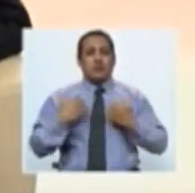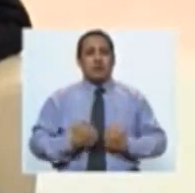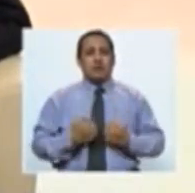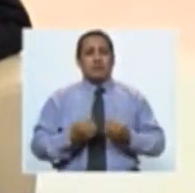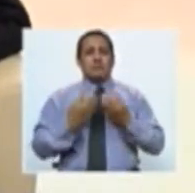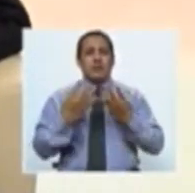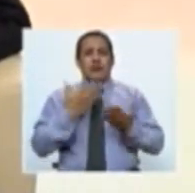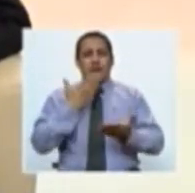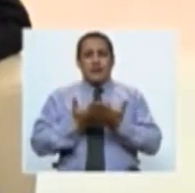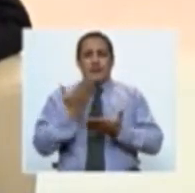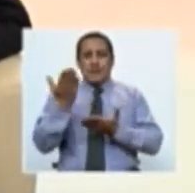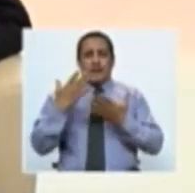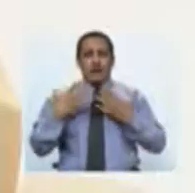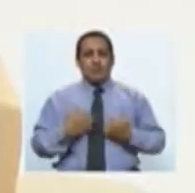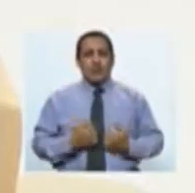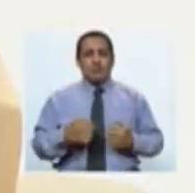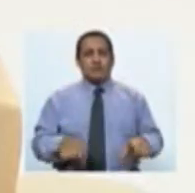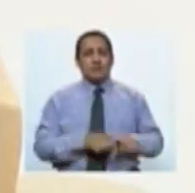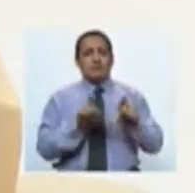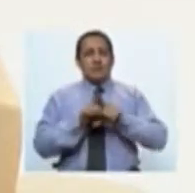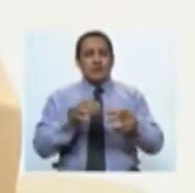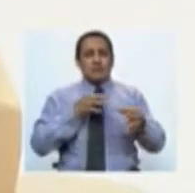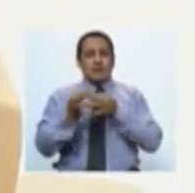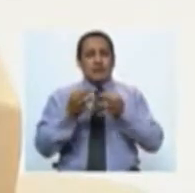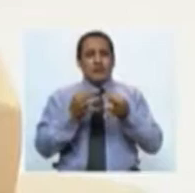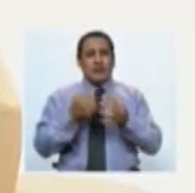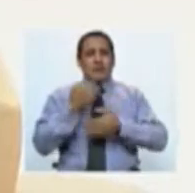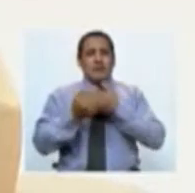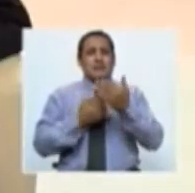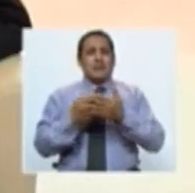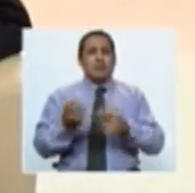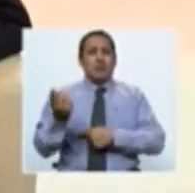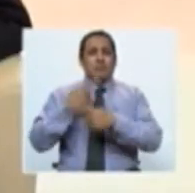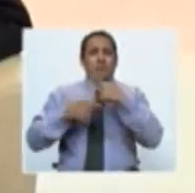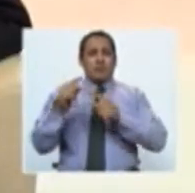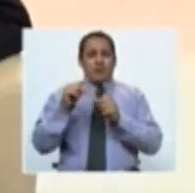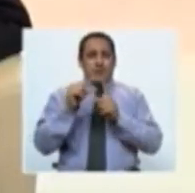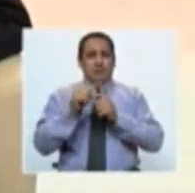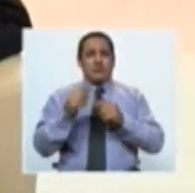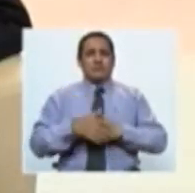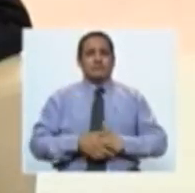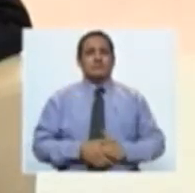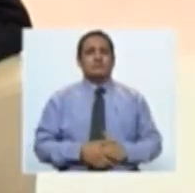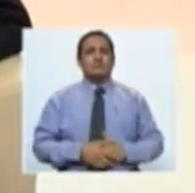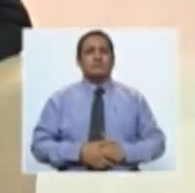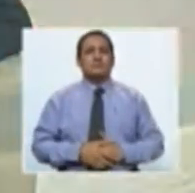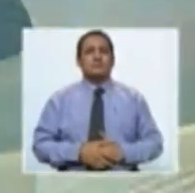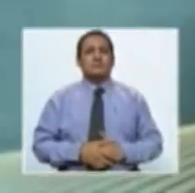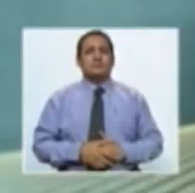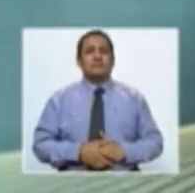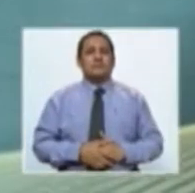bien, agradecemos mucho al doctor García Chávarri por su didáctica intervención y volvemos con las frases del programa.